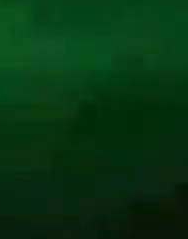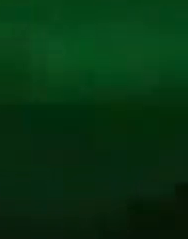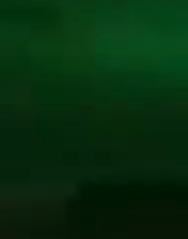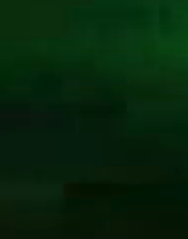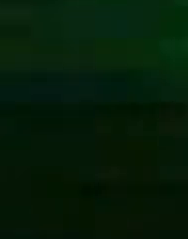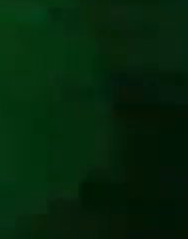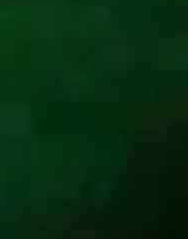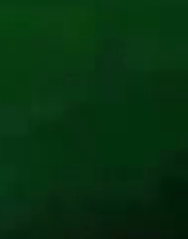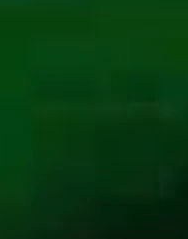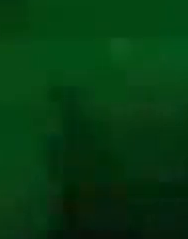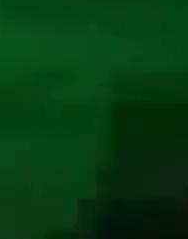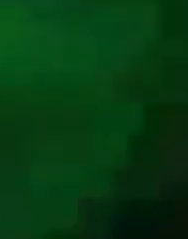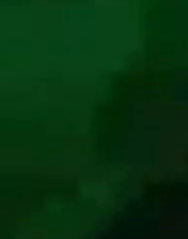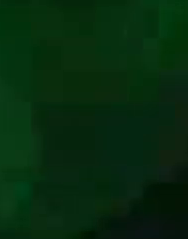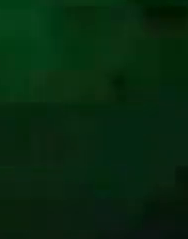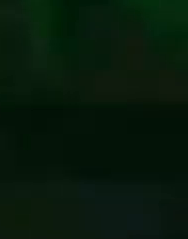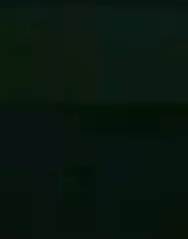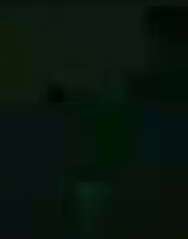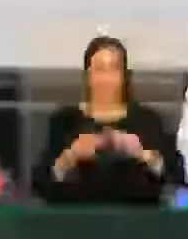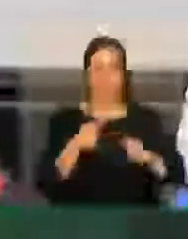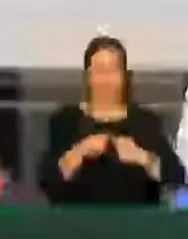además mayores recursos.